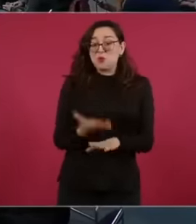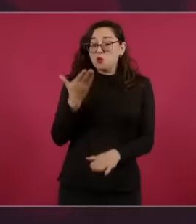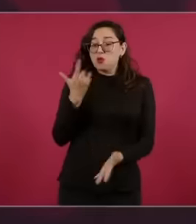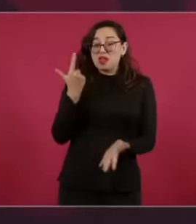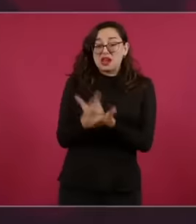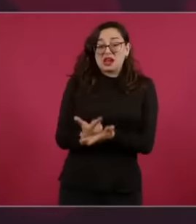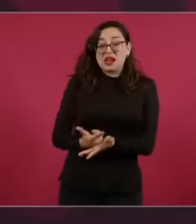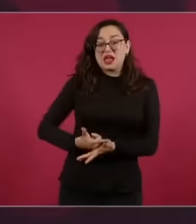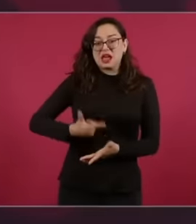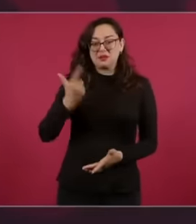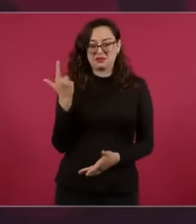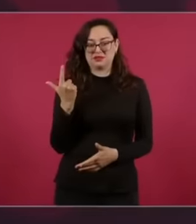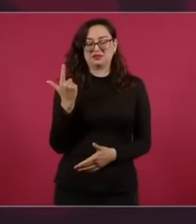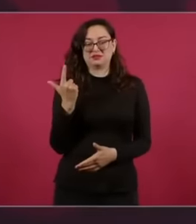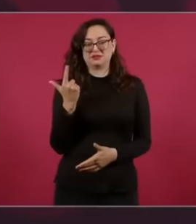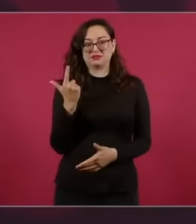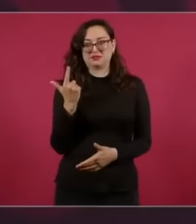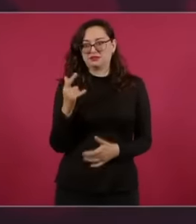¿Por qué ella